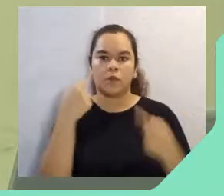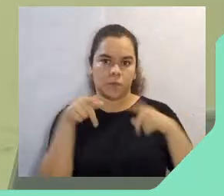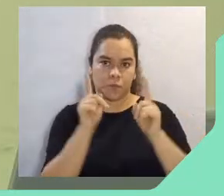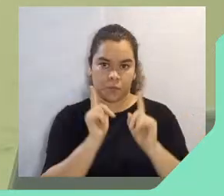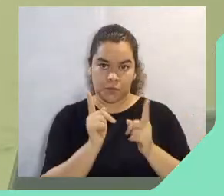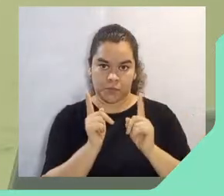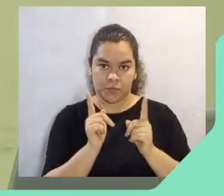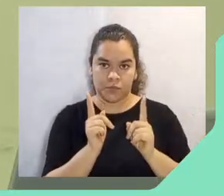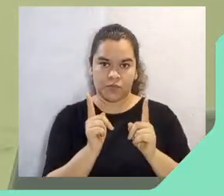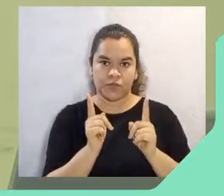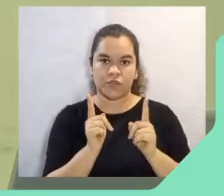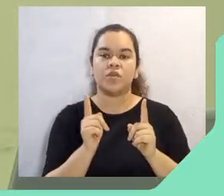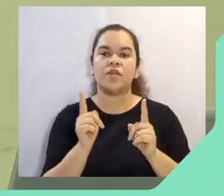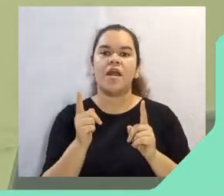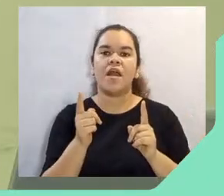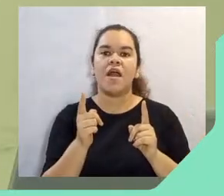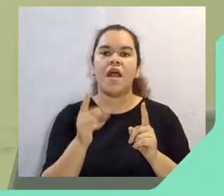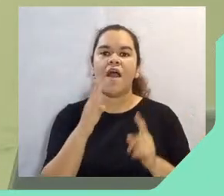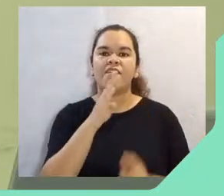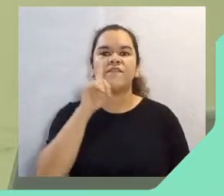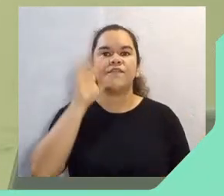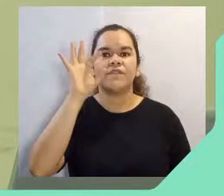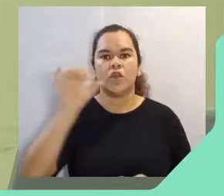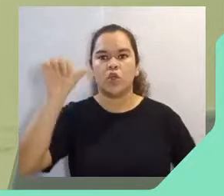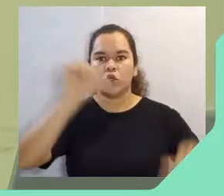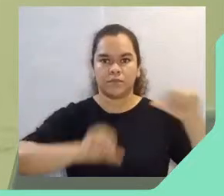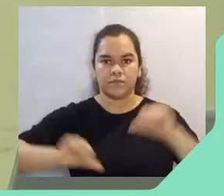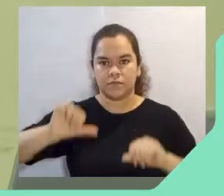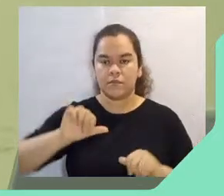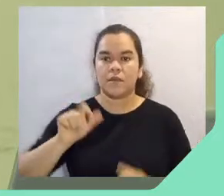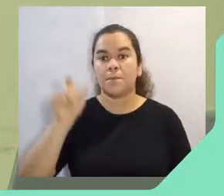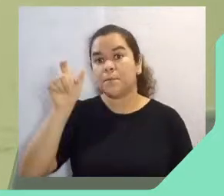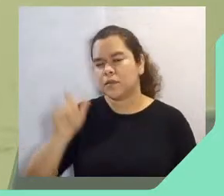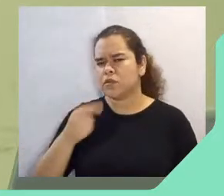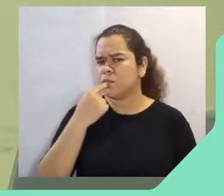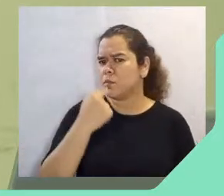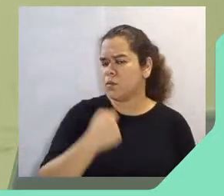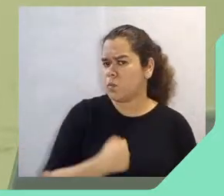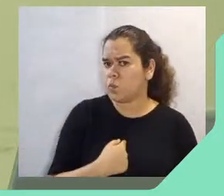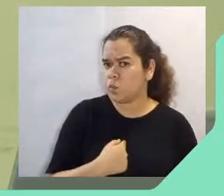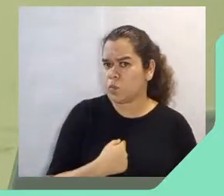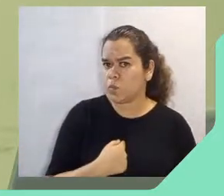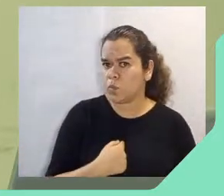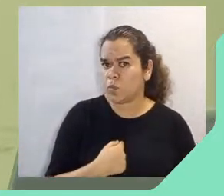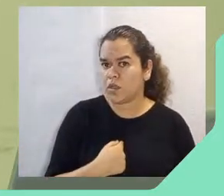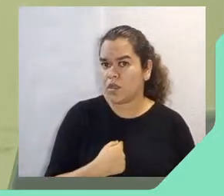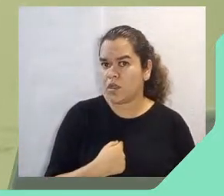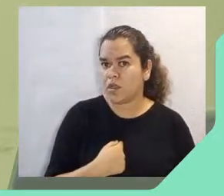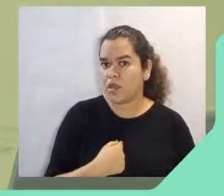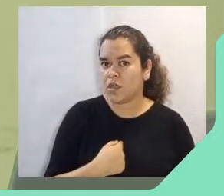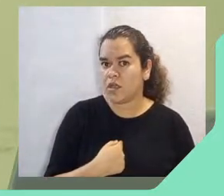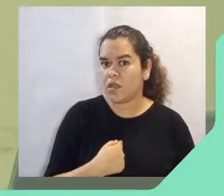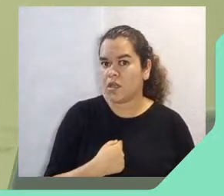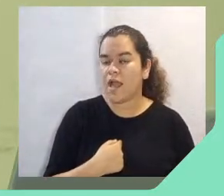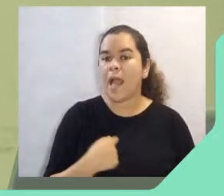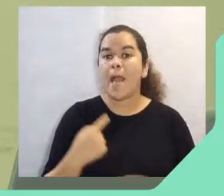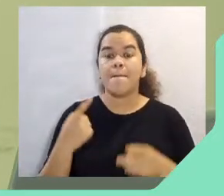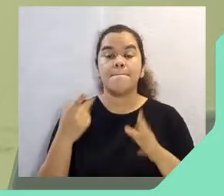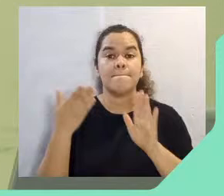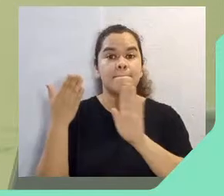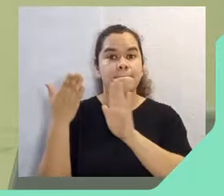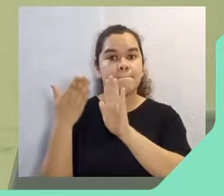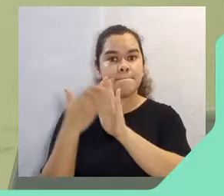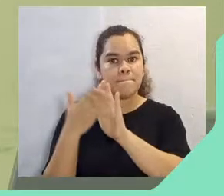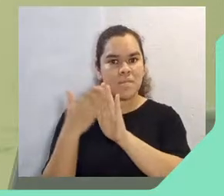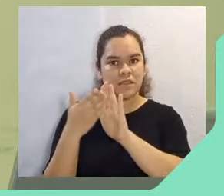por bioquímica. Nos consulta un participante qué posibilidades hay de homologar las materias de primer